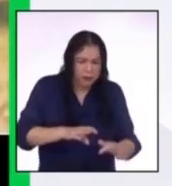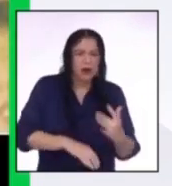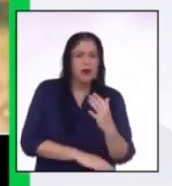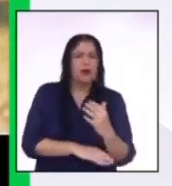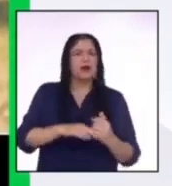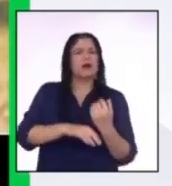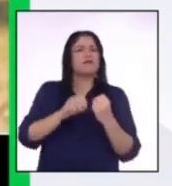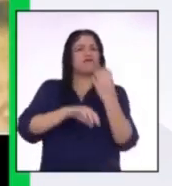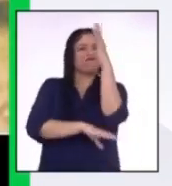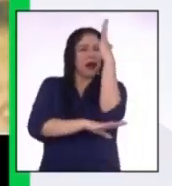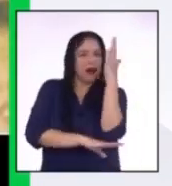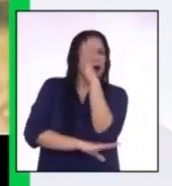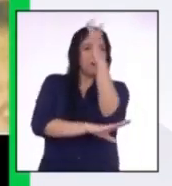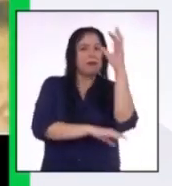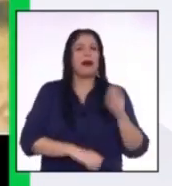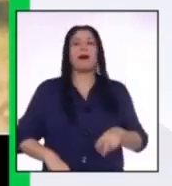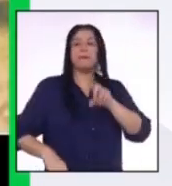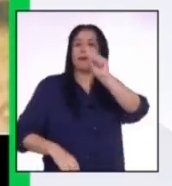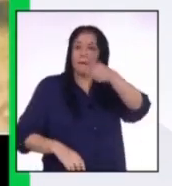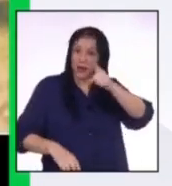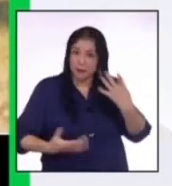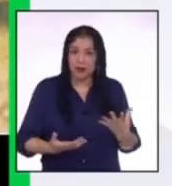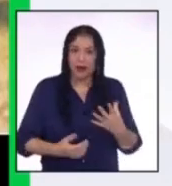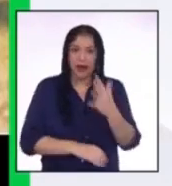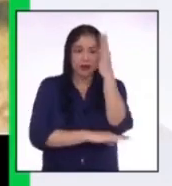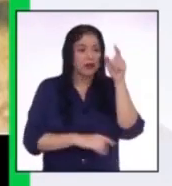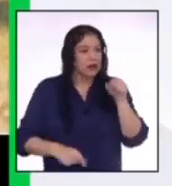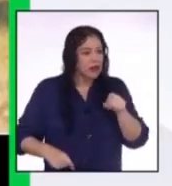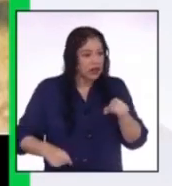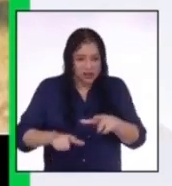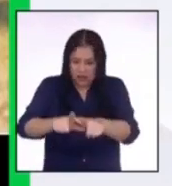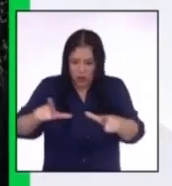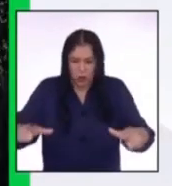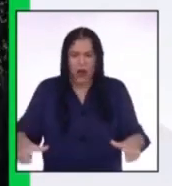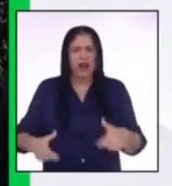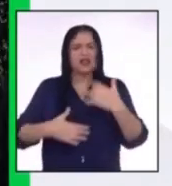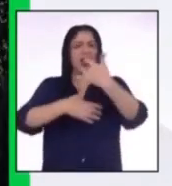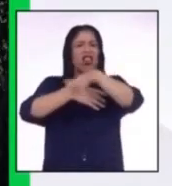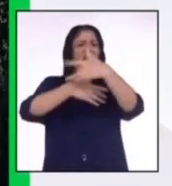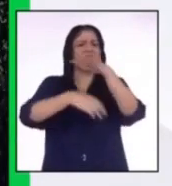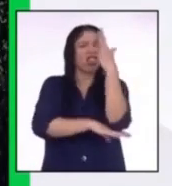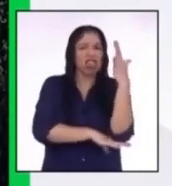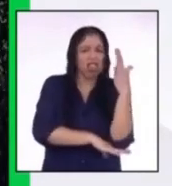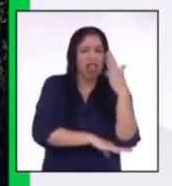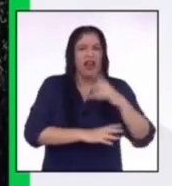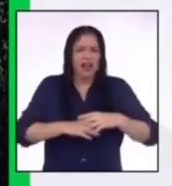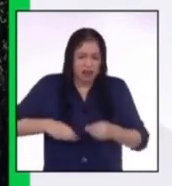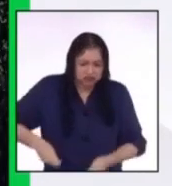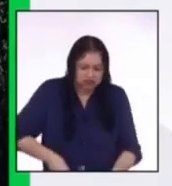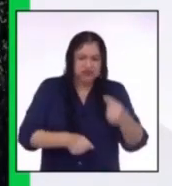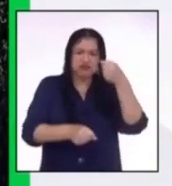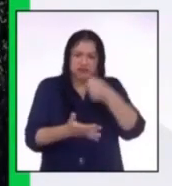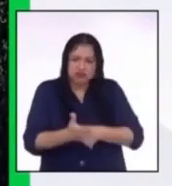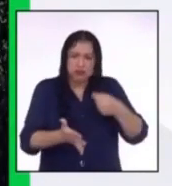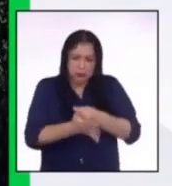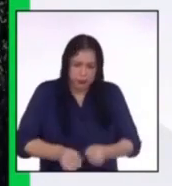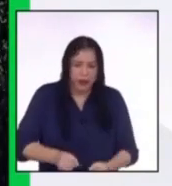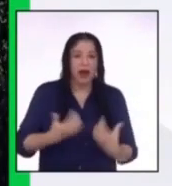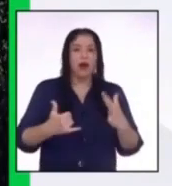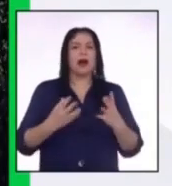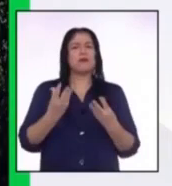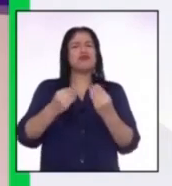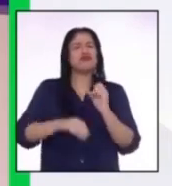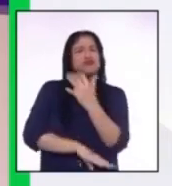que este lugar que lo ven en la foto y que es un potrero es un bosque deforestado convirtió ese lugar en un bosque lleno de vida un bosque en el que ahora está lleno de